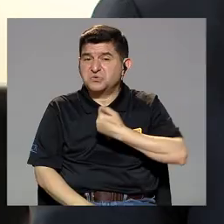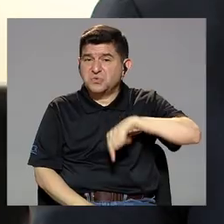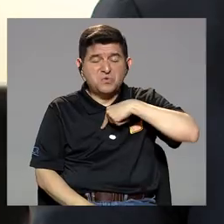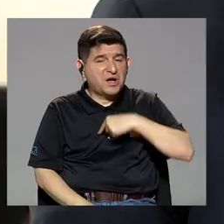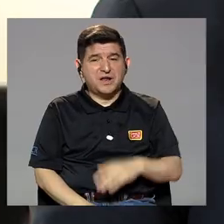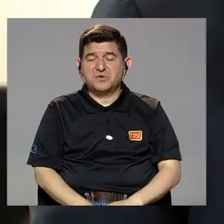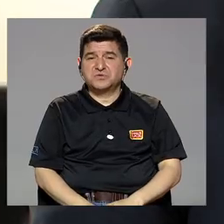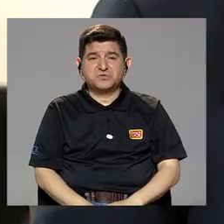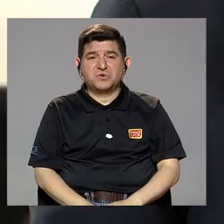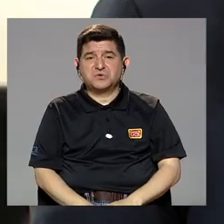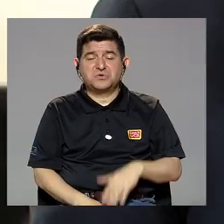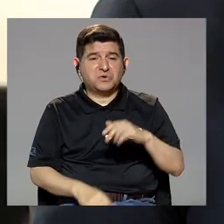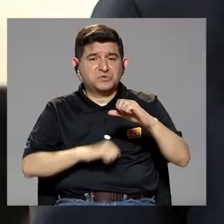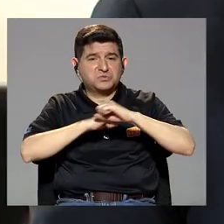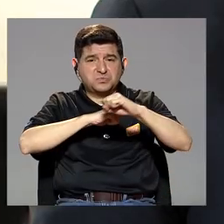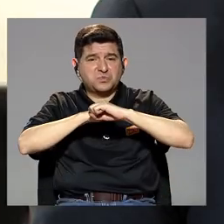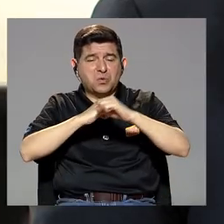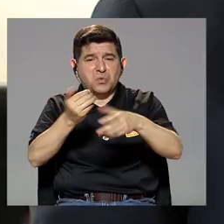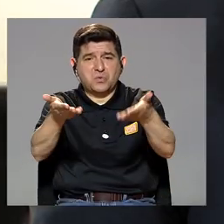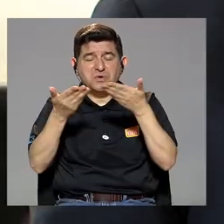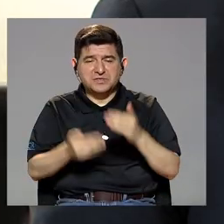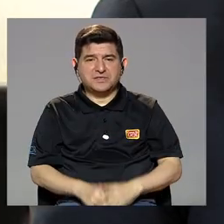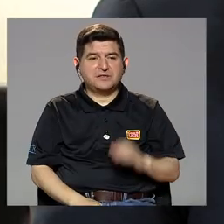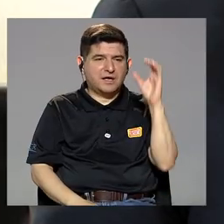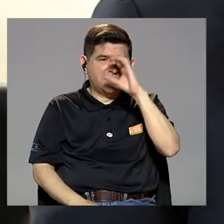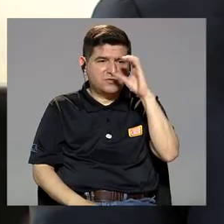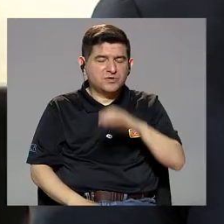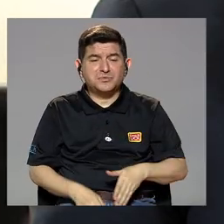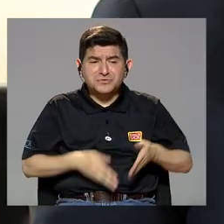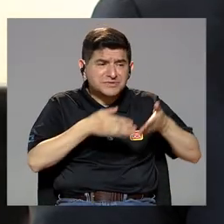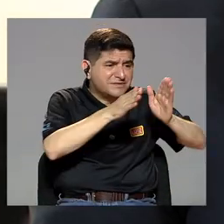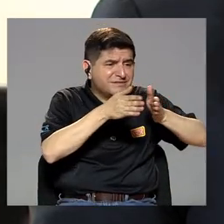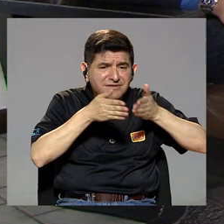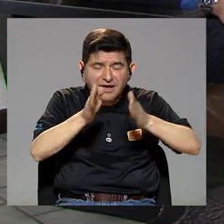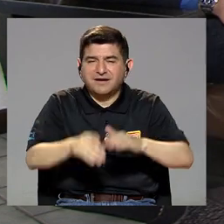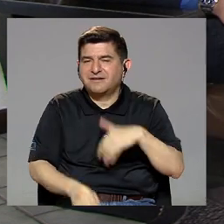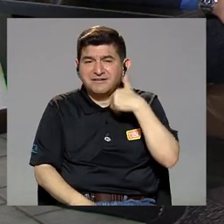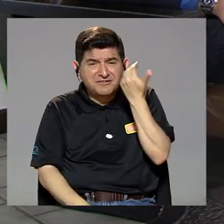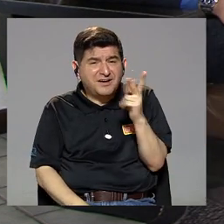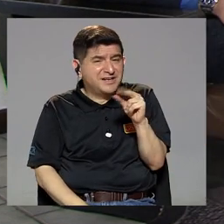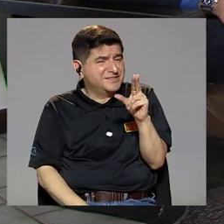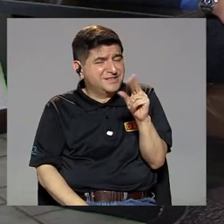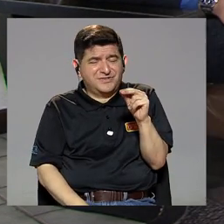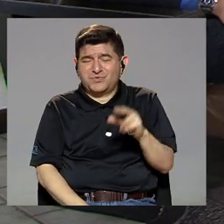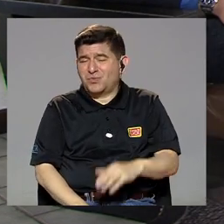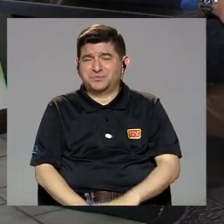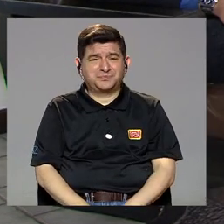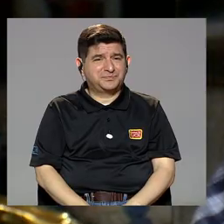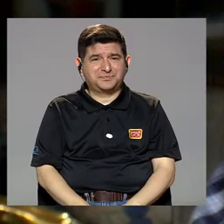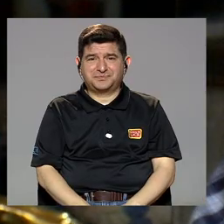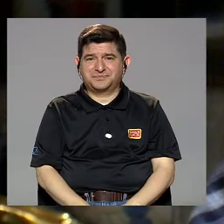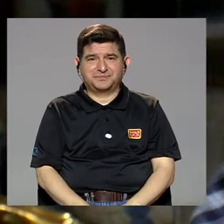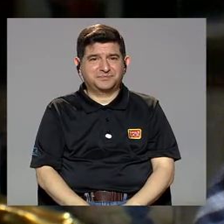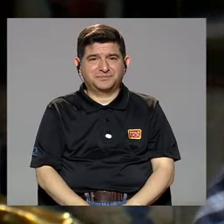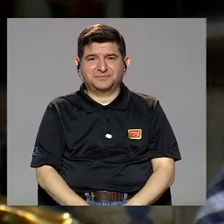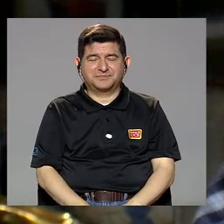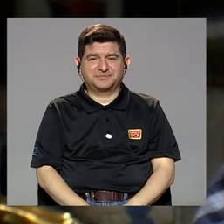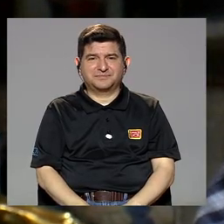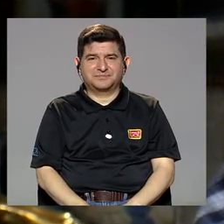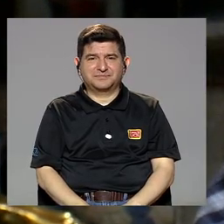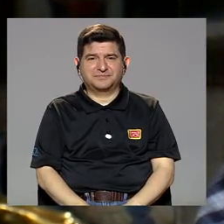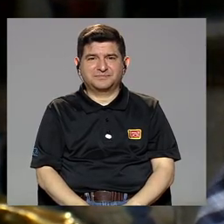y entonces sabía que es conseguir anuncios en la calle y no era tan fácil por